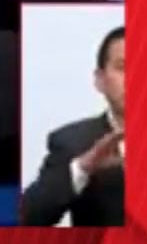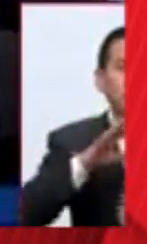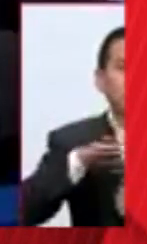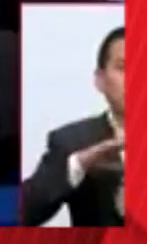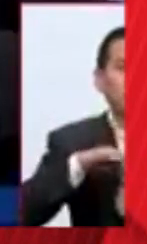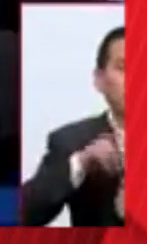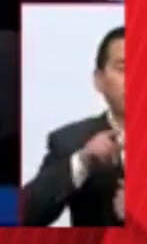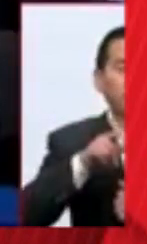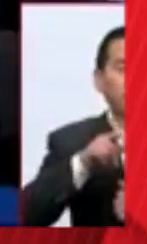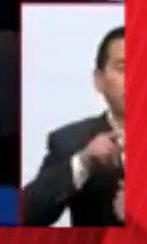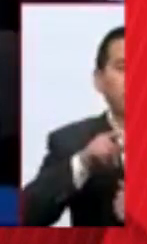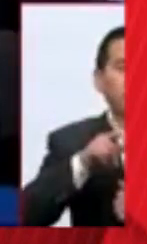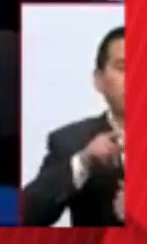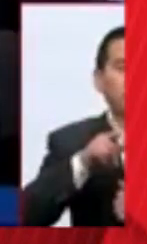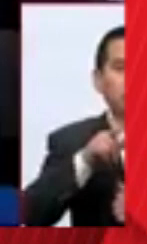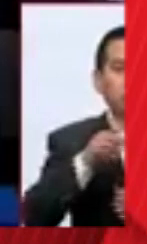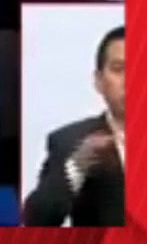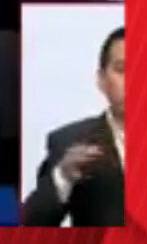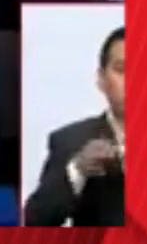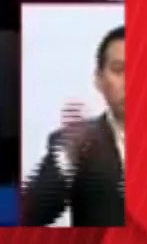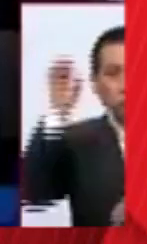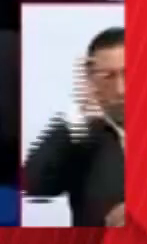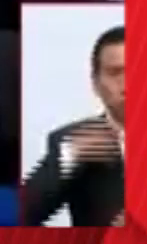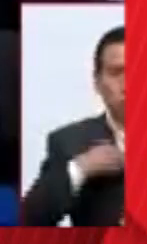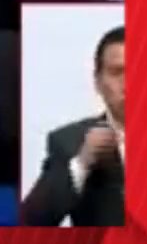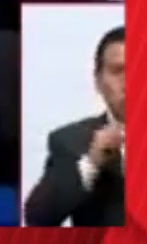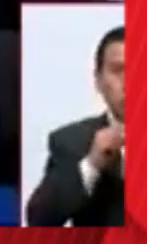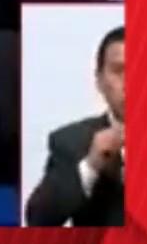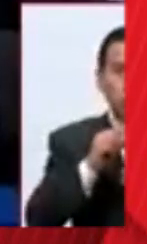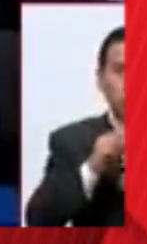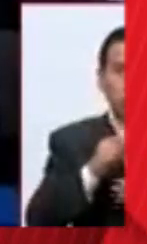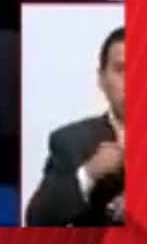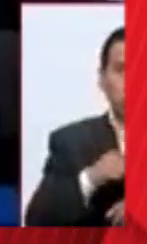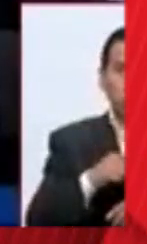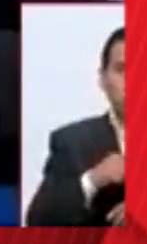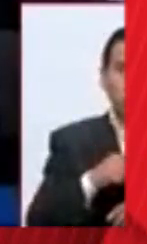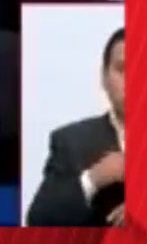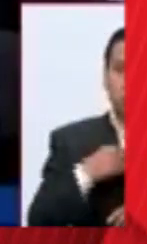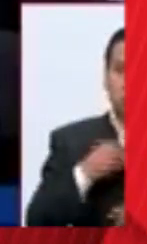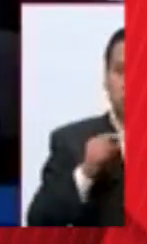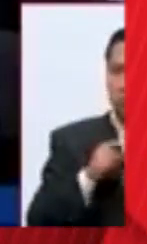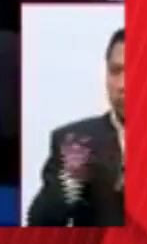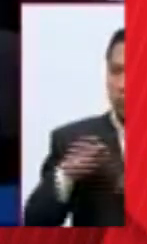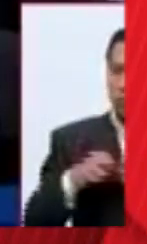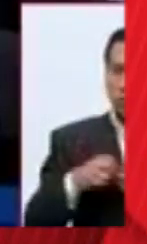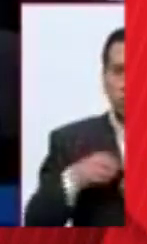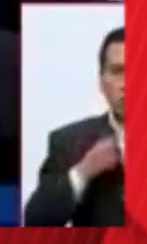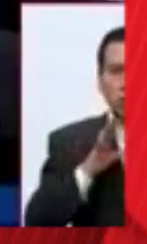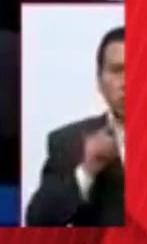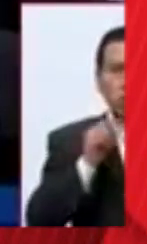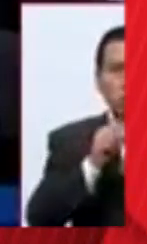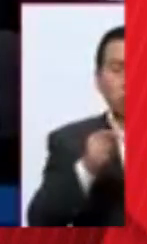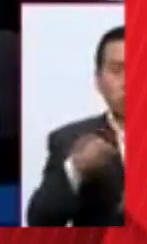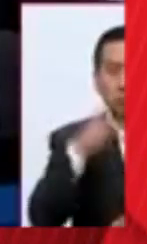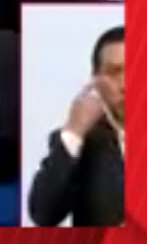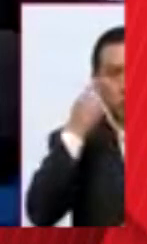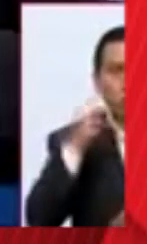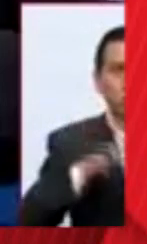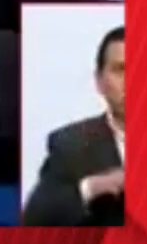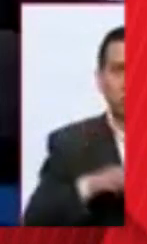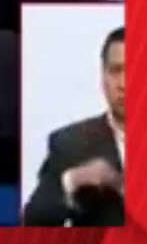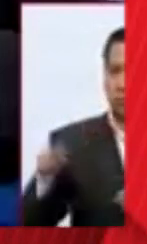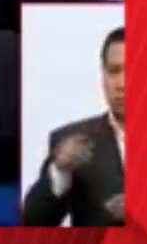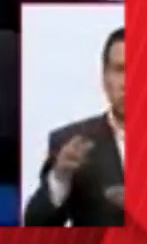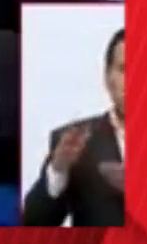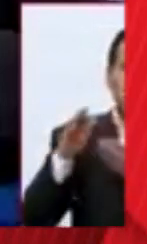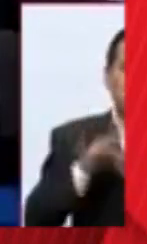embajada de la Unión Europea, representante de la embajada, comenté esta situación. Imagínense qué de